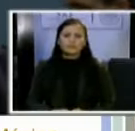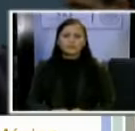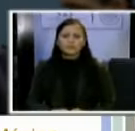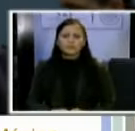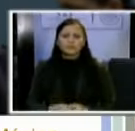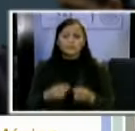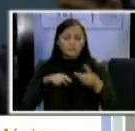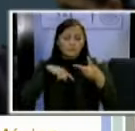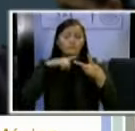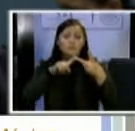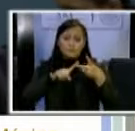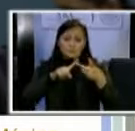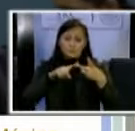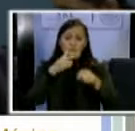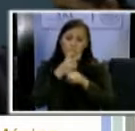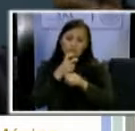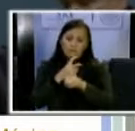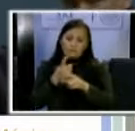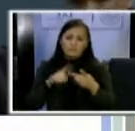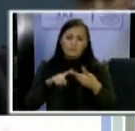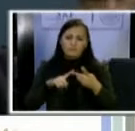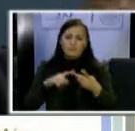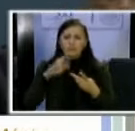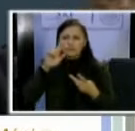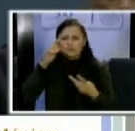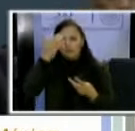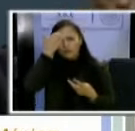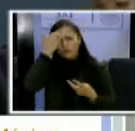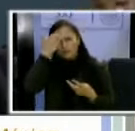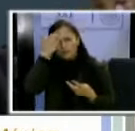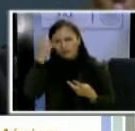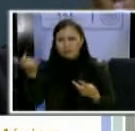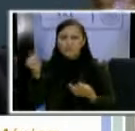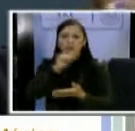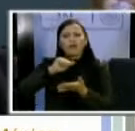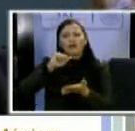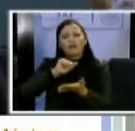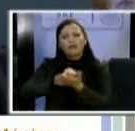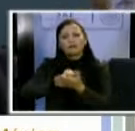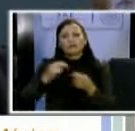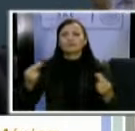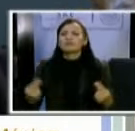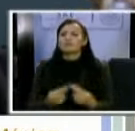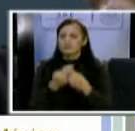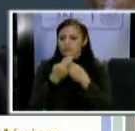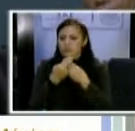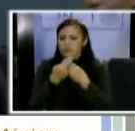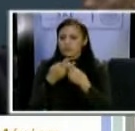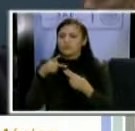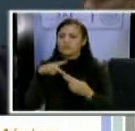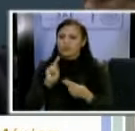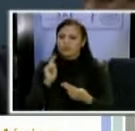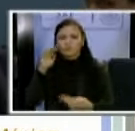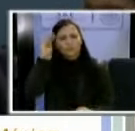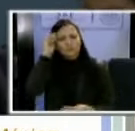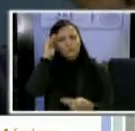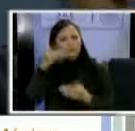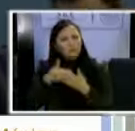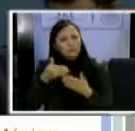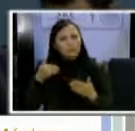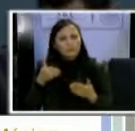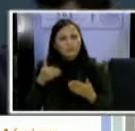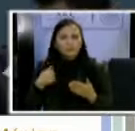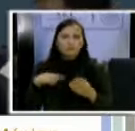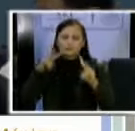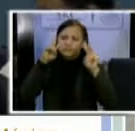La segunda parte es reconocer lo que hacen en materia de actas de nacimiento, sin embargo con una reflexión adicional.